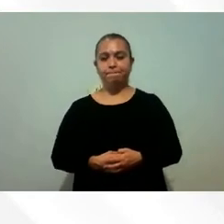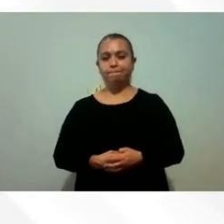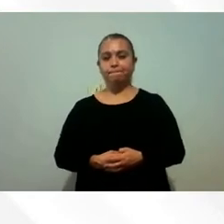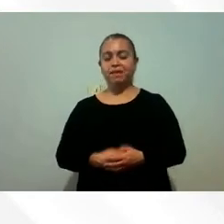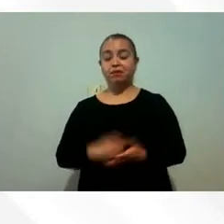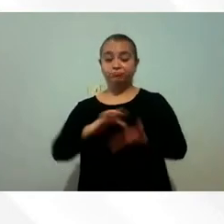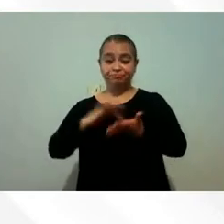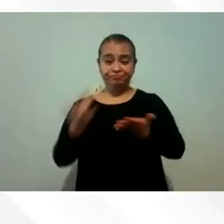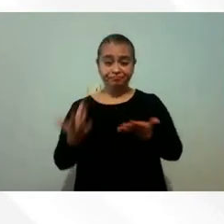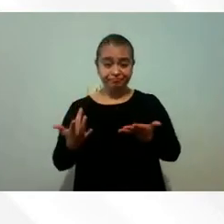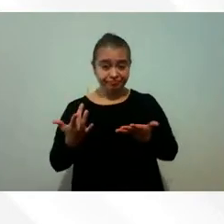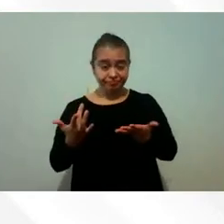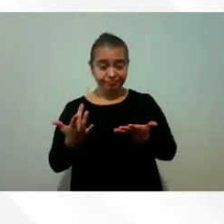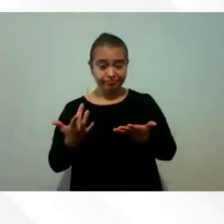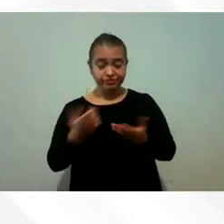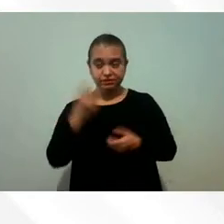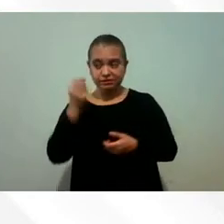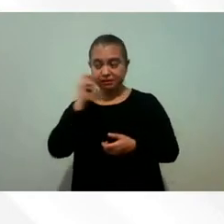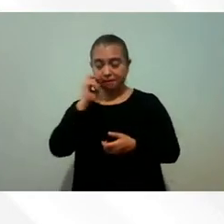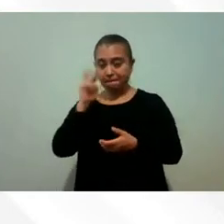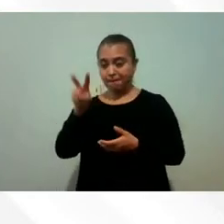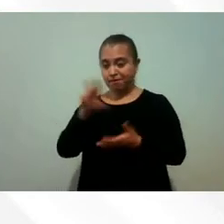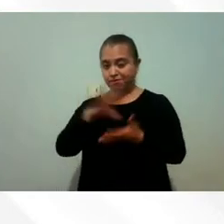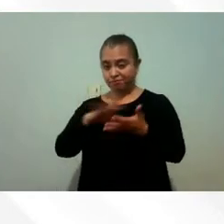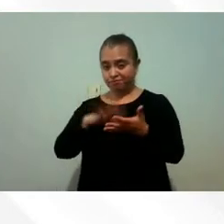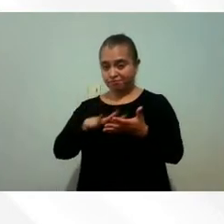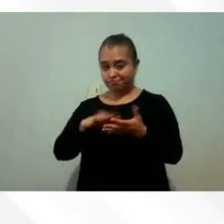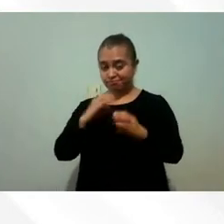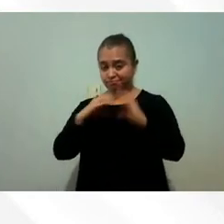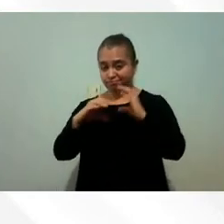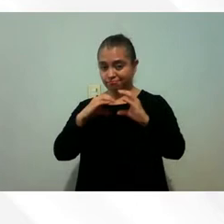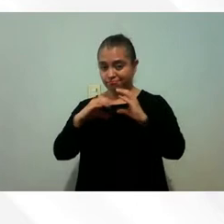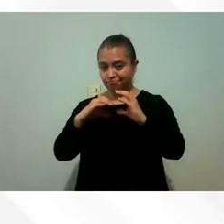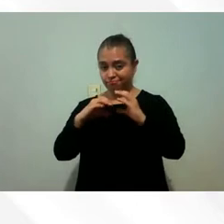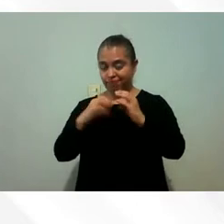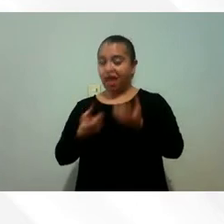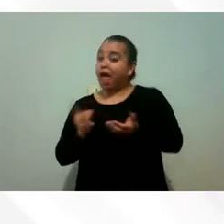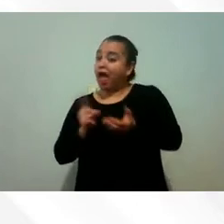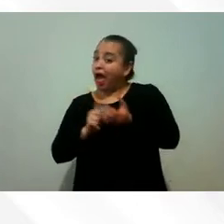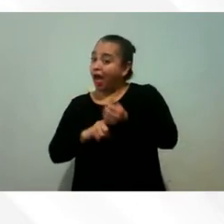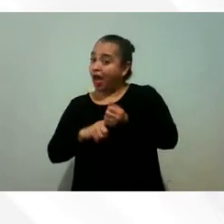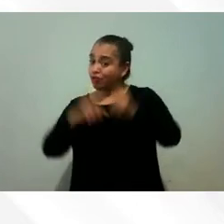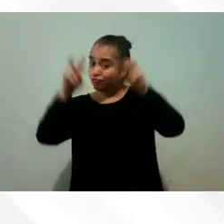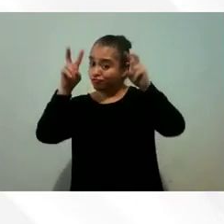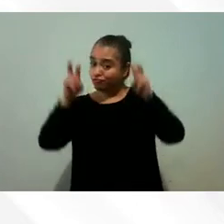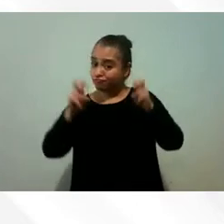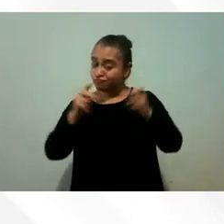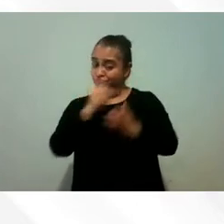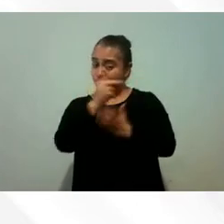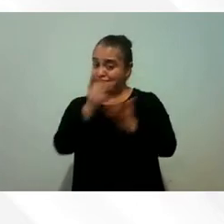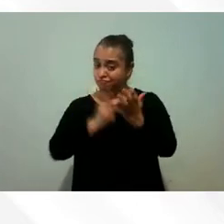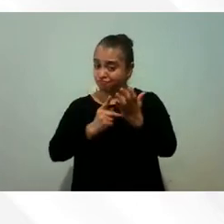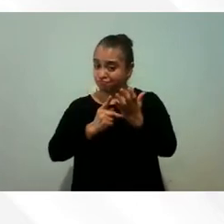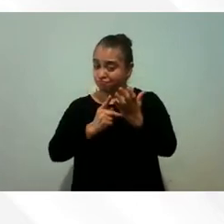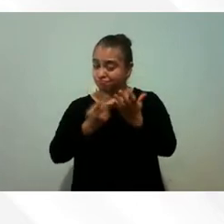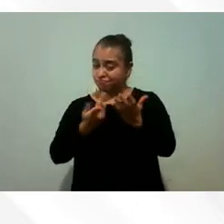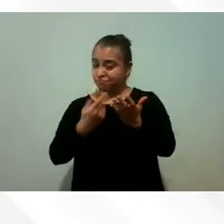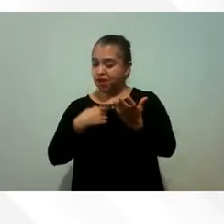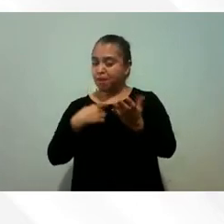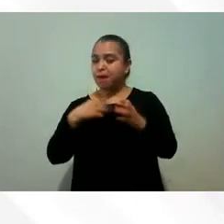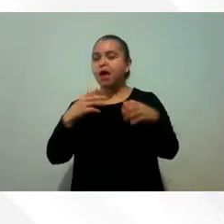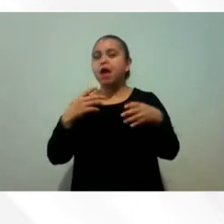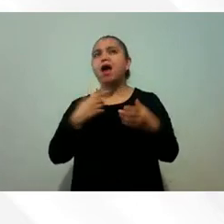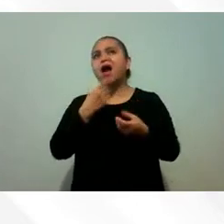Muchas gracias por acá. Estamos viendo que hay que incluir, ¿no?, en los programas para hablar de las emociones y de los